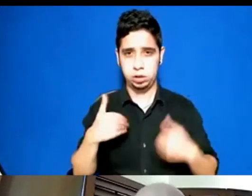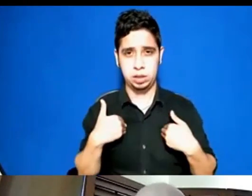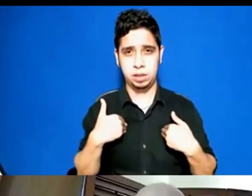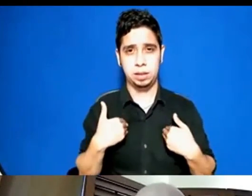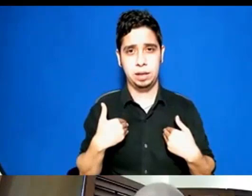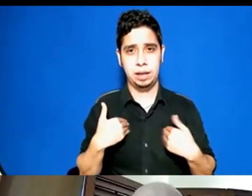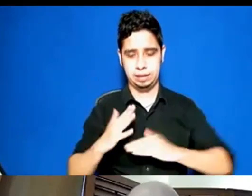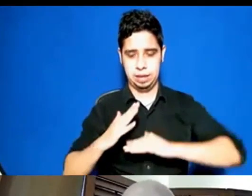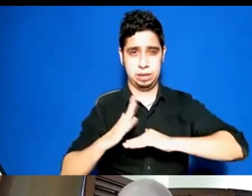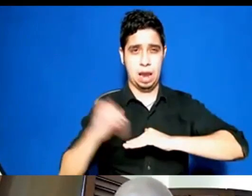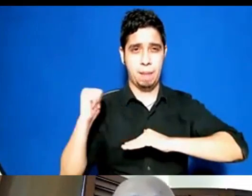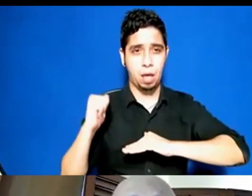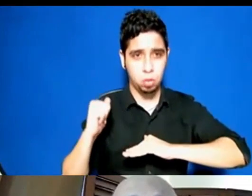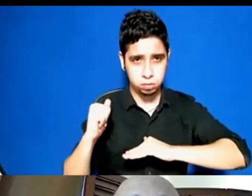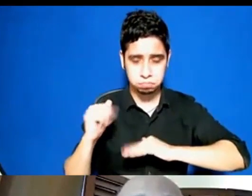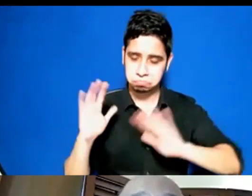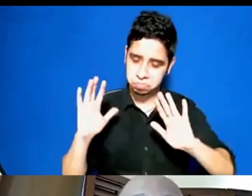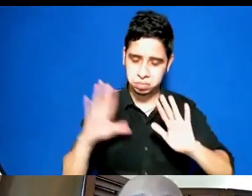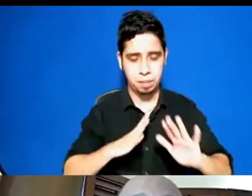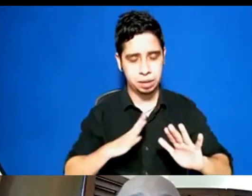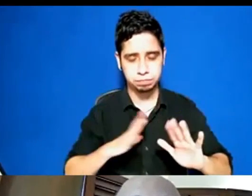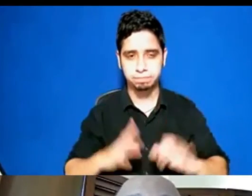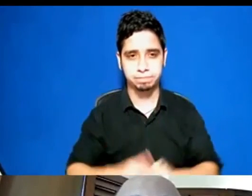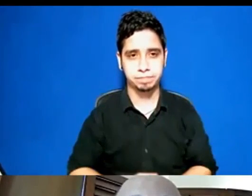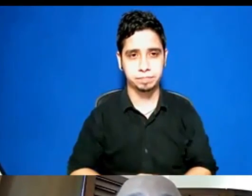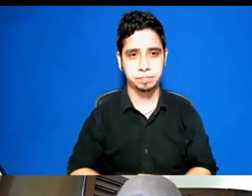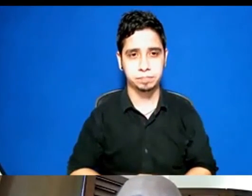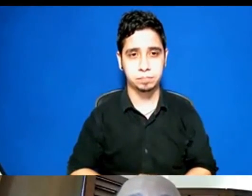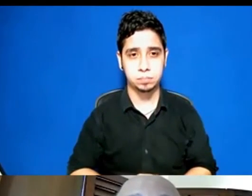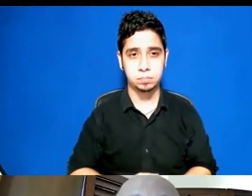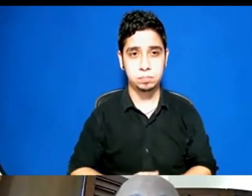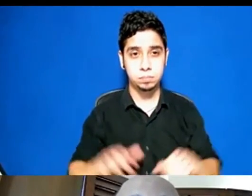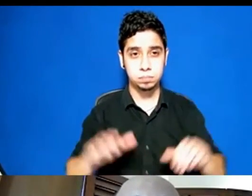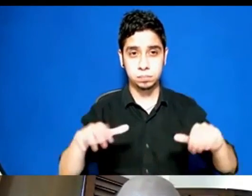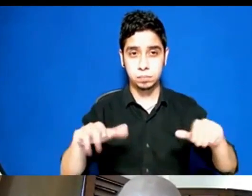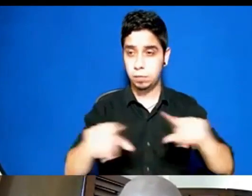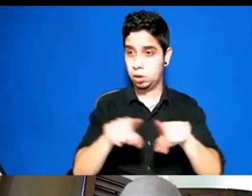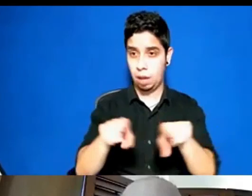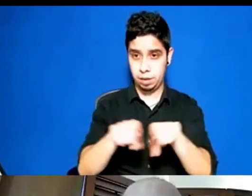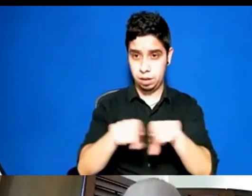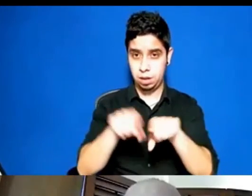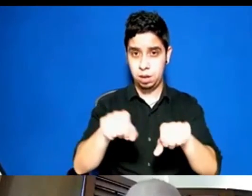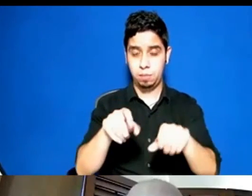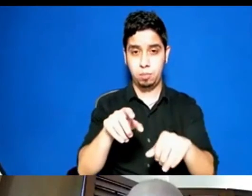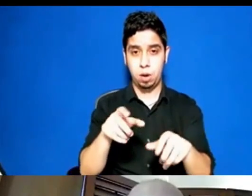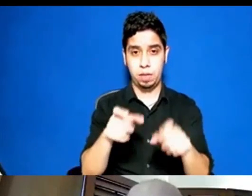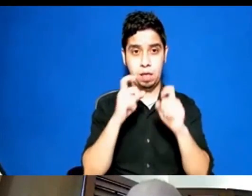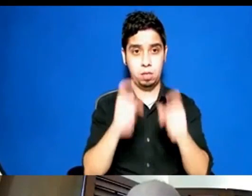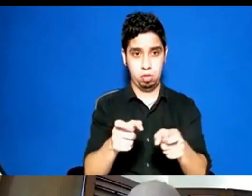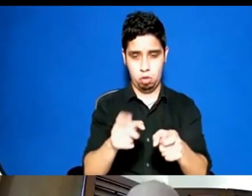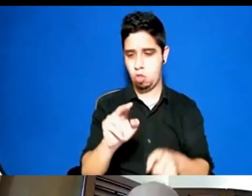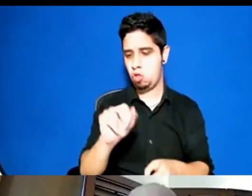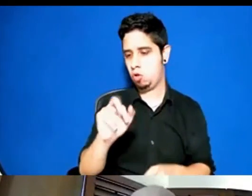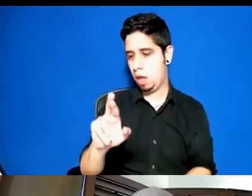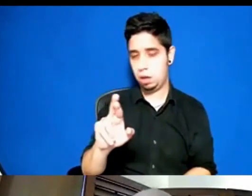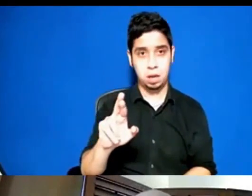ese dinamismo que tiene esta para bregar. Puede donar, ¿verdad? También. Económicamente.